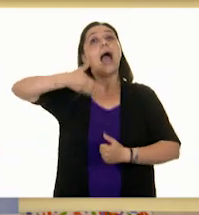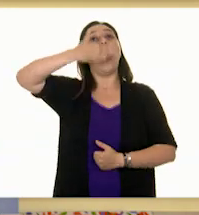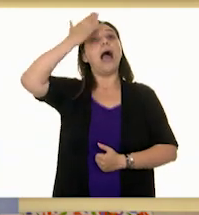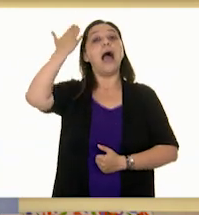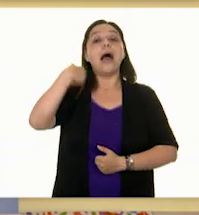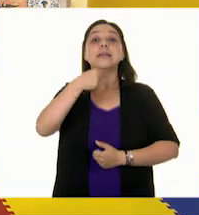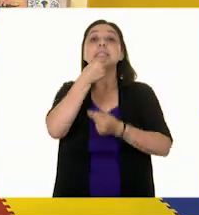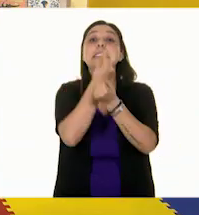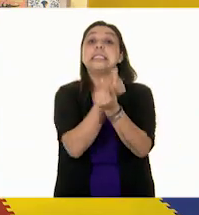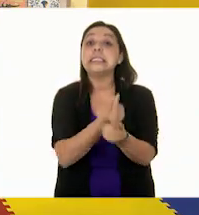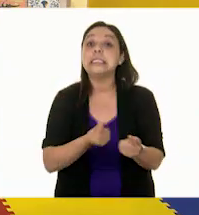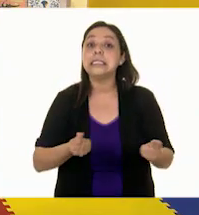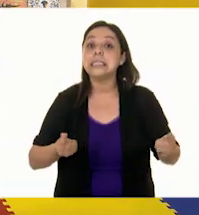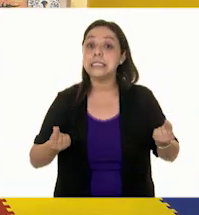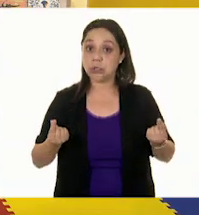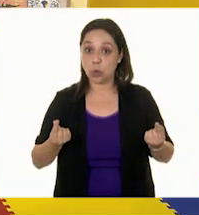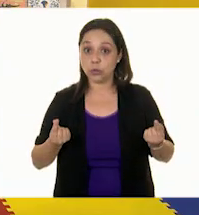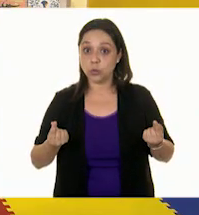niños.